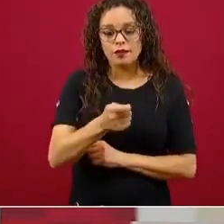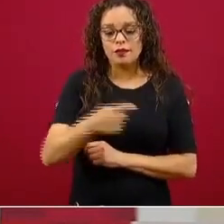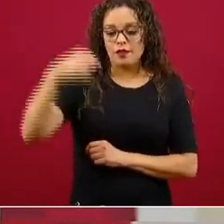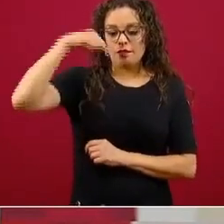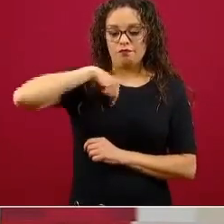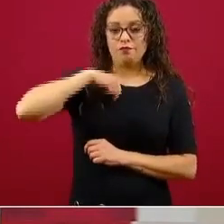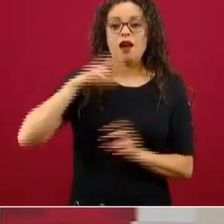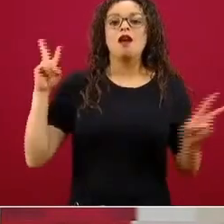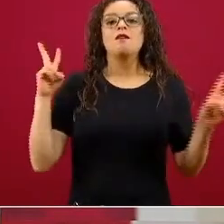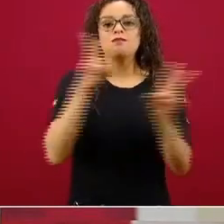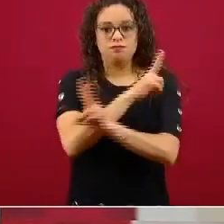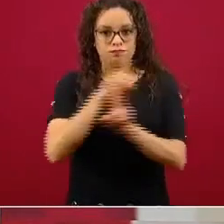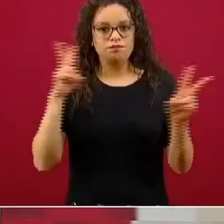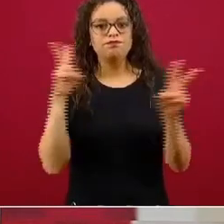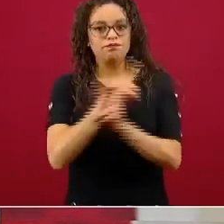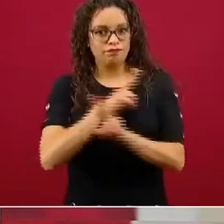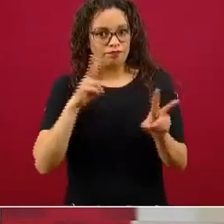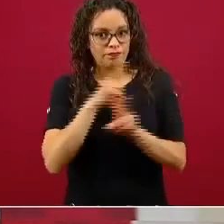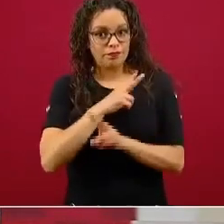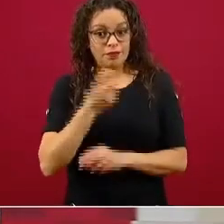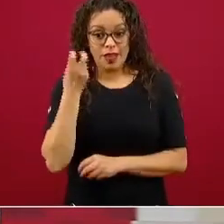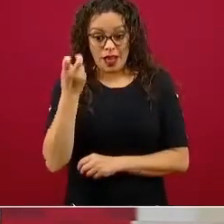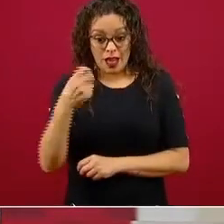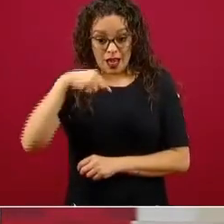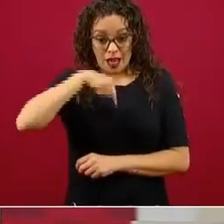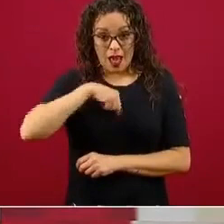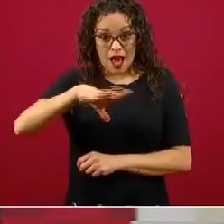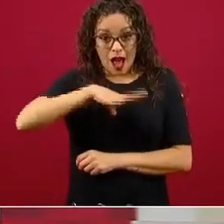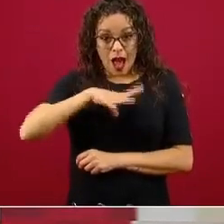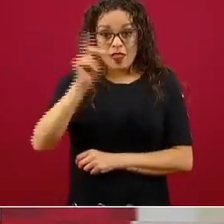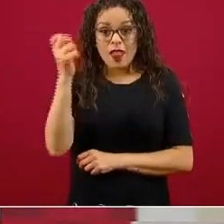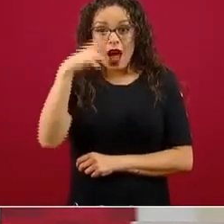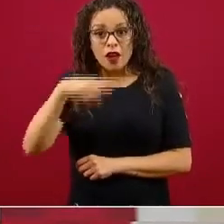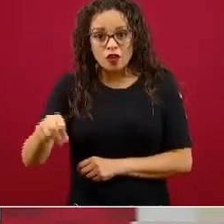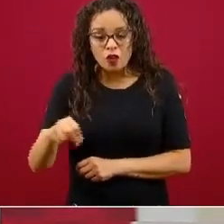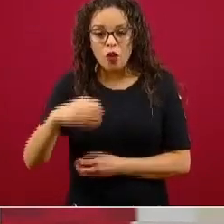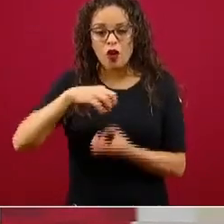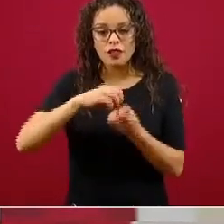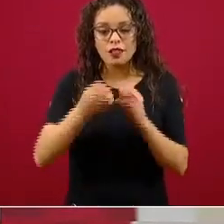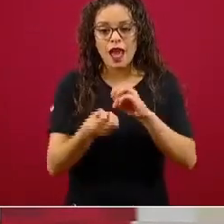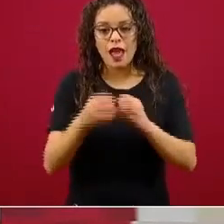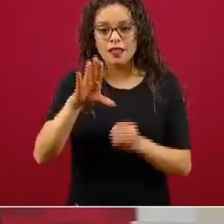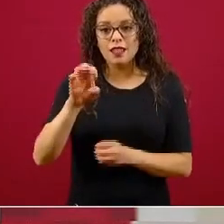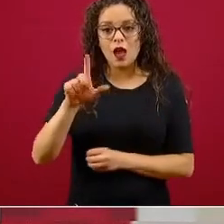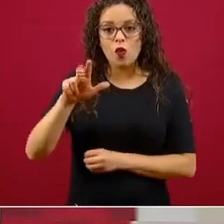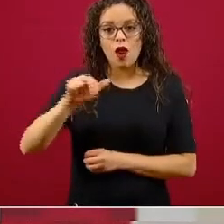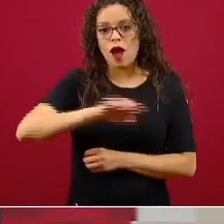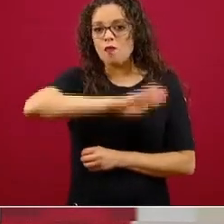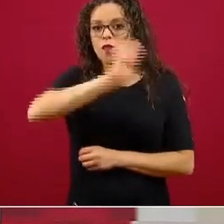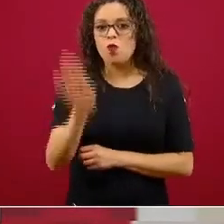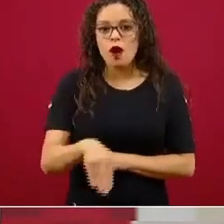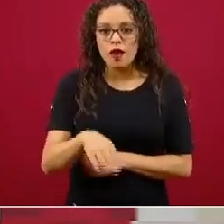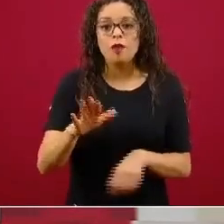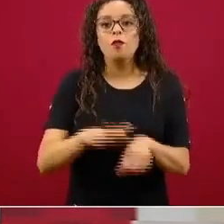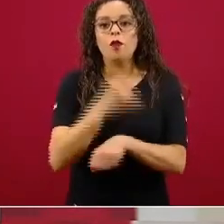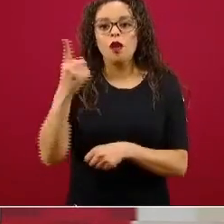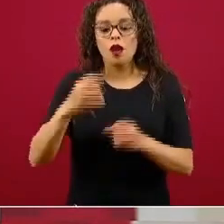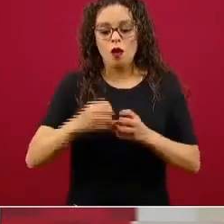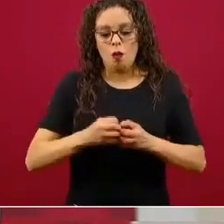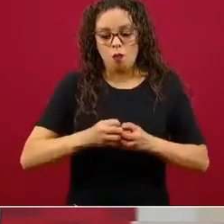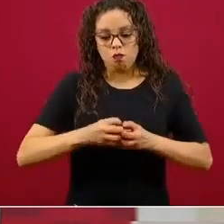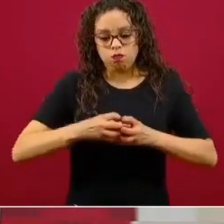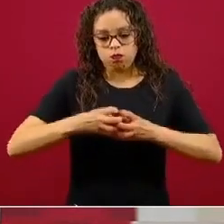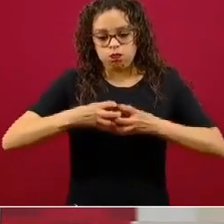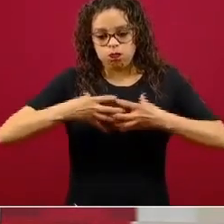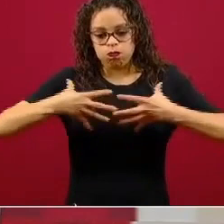dañarlo, las células mueren, se genera una respuesta inflamatoria y se producen los síntomas de